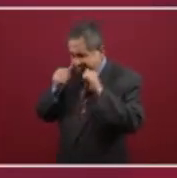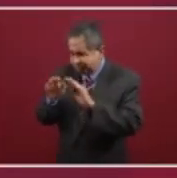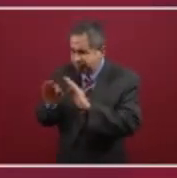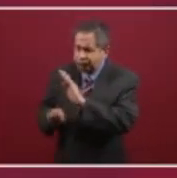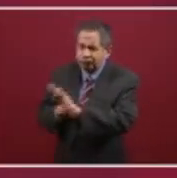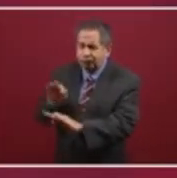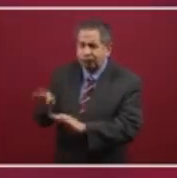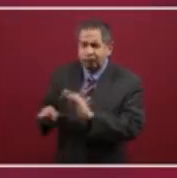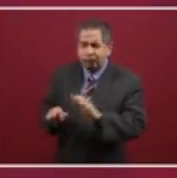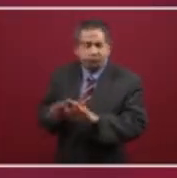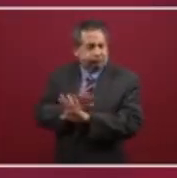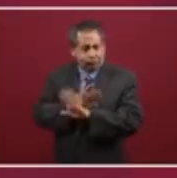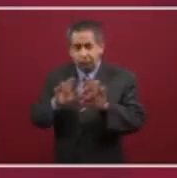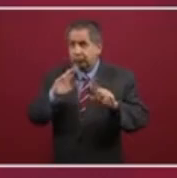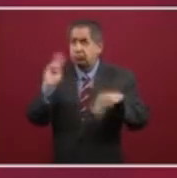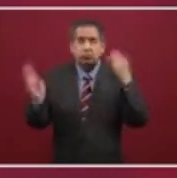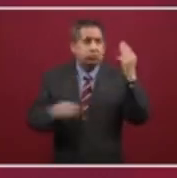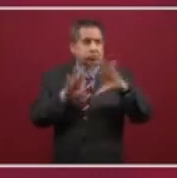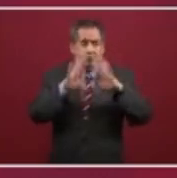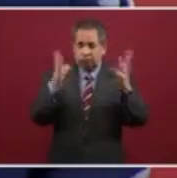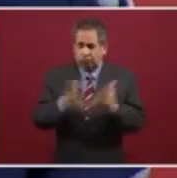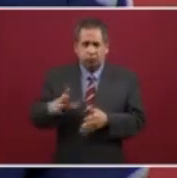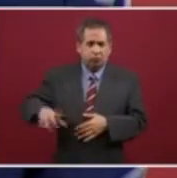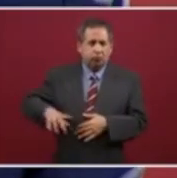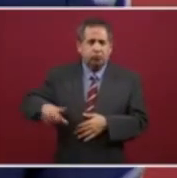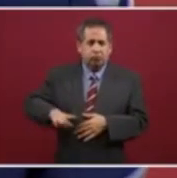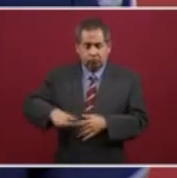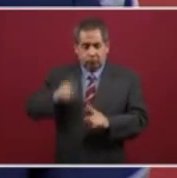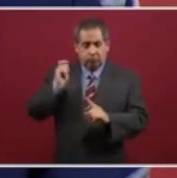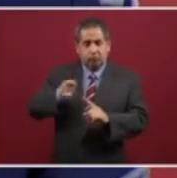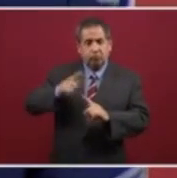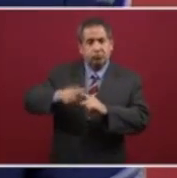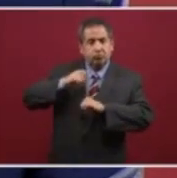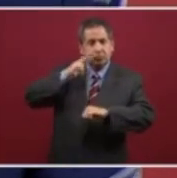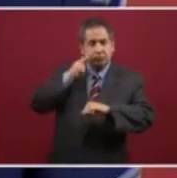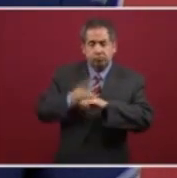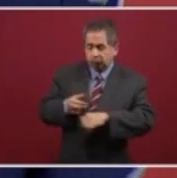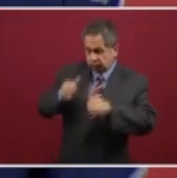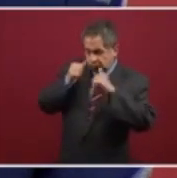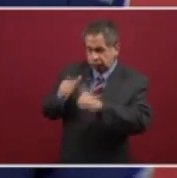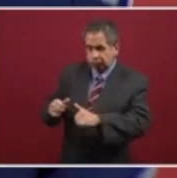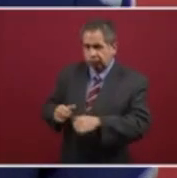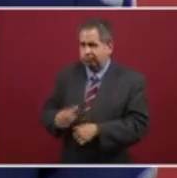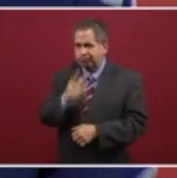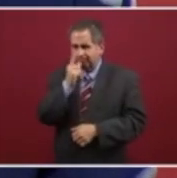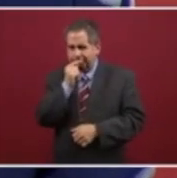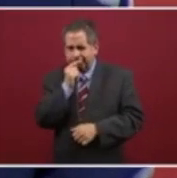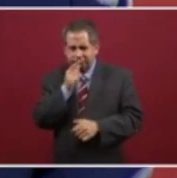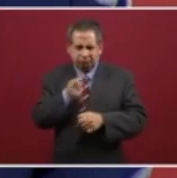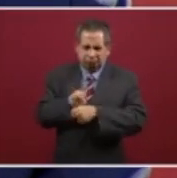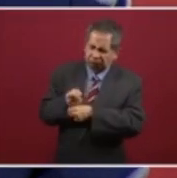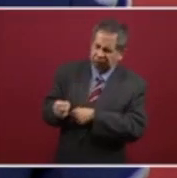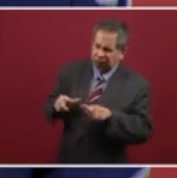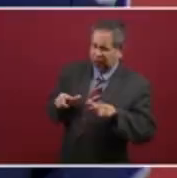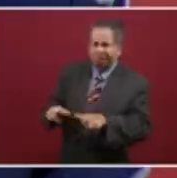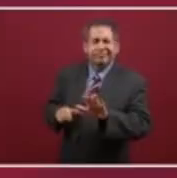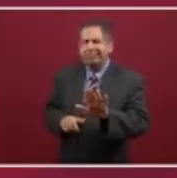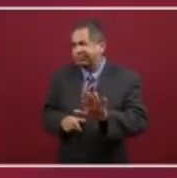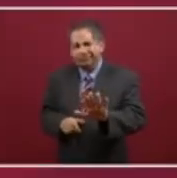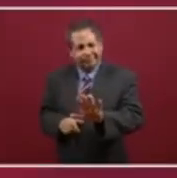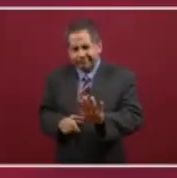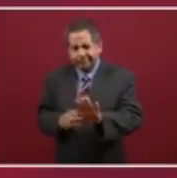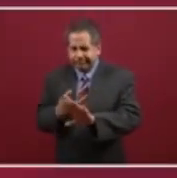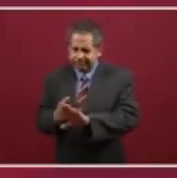La función de cualquier gobierno en el mundo, antes de lo policíaco, mucho